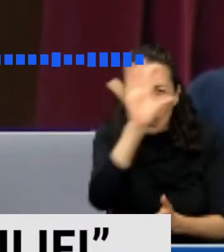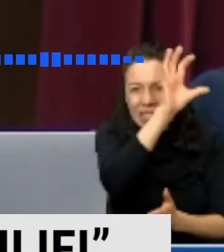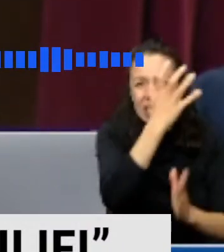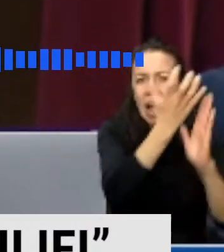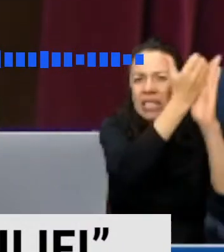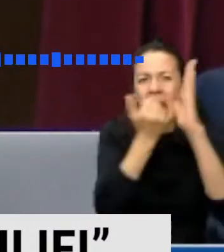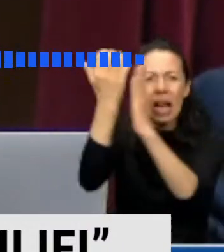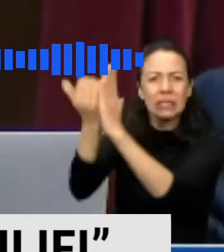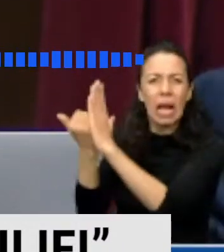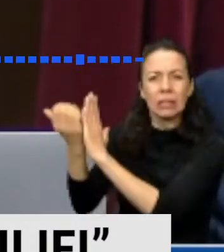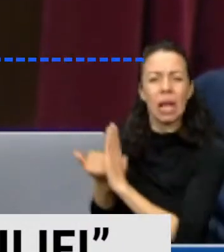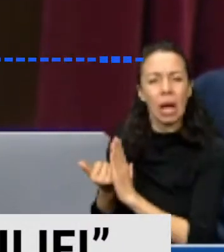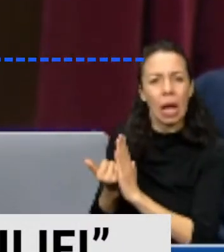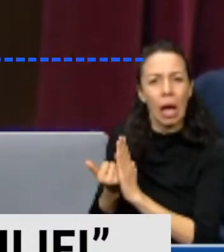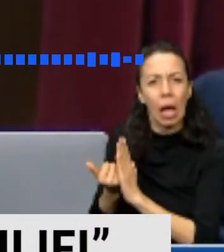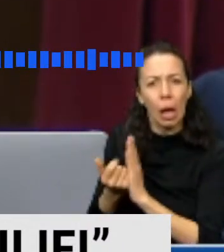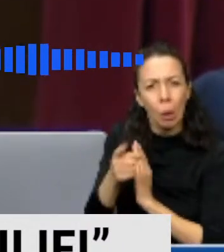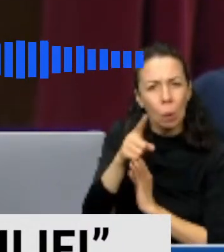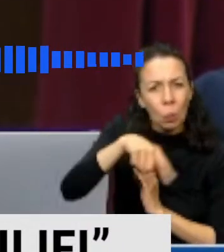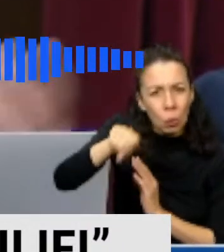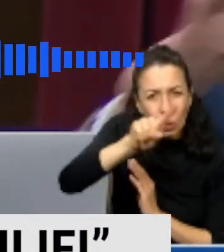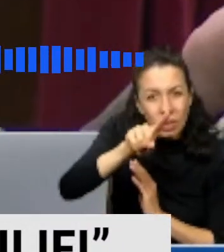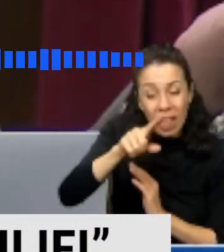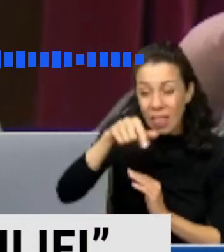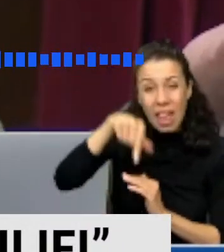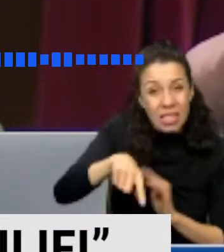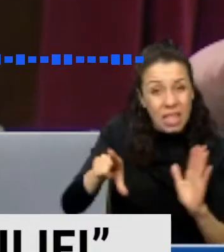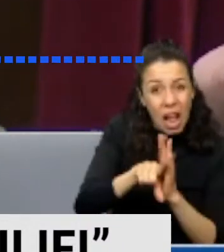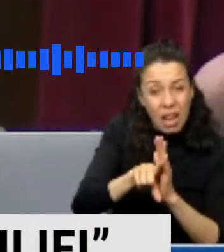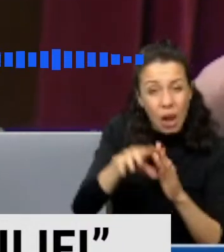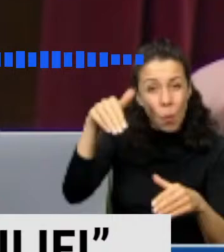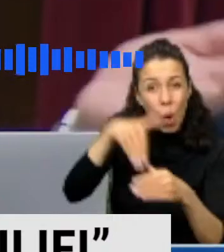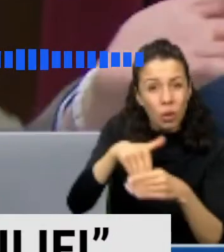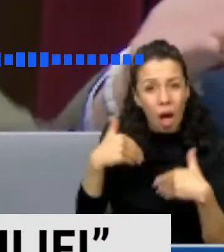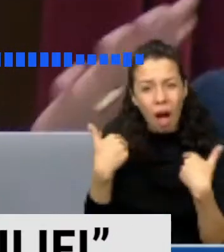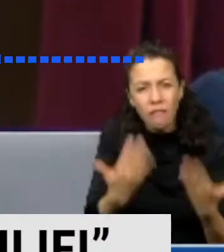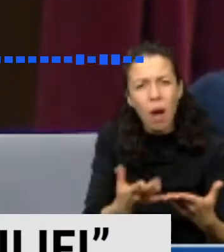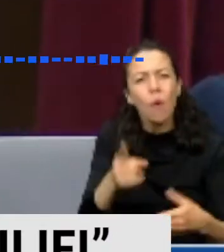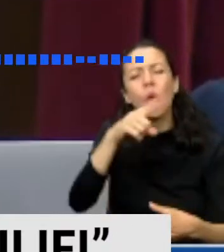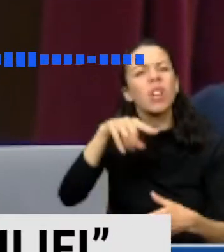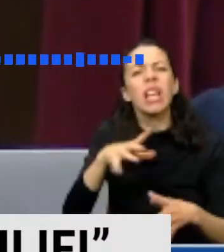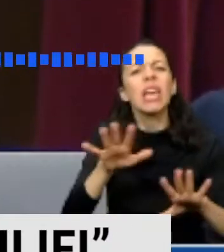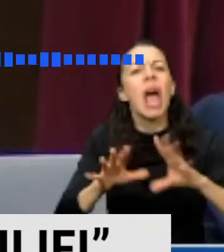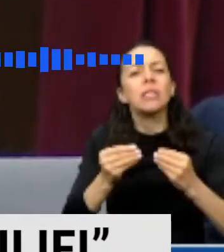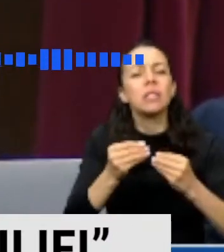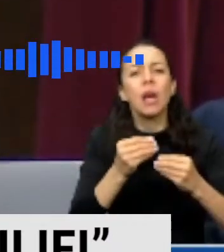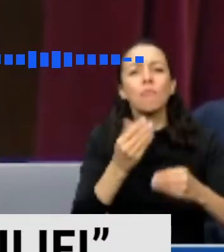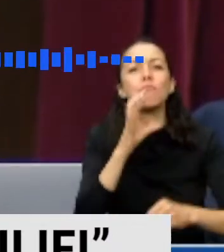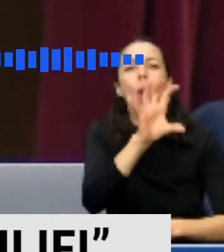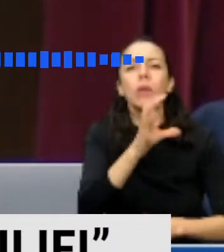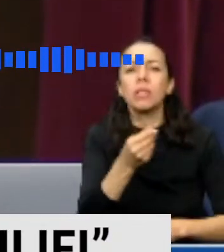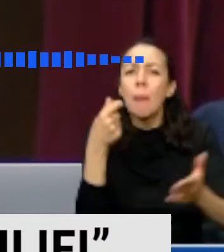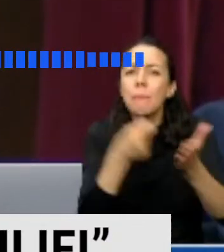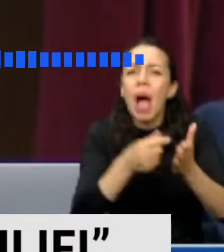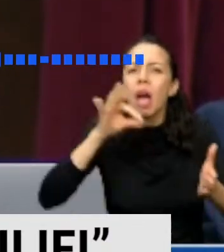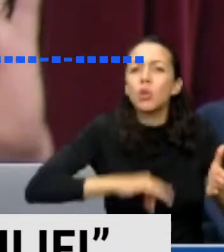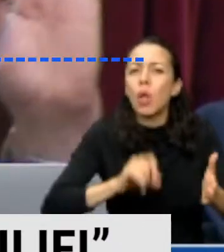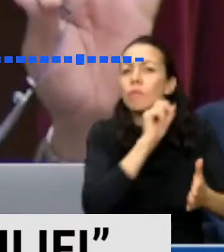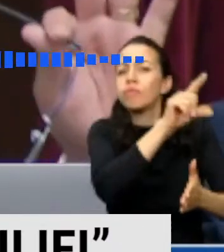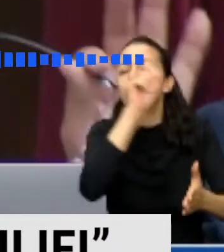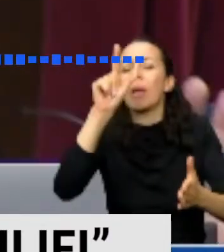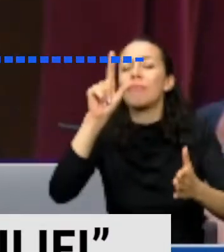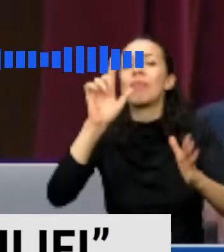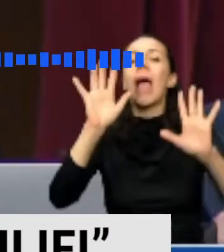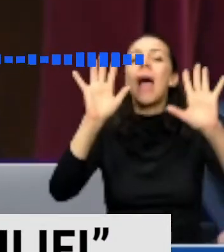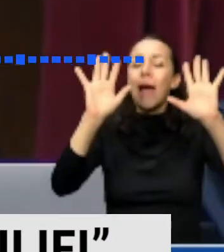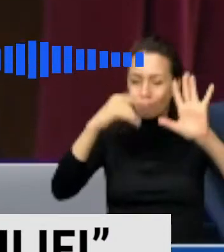deja esta deuda muy grande que de una u otra manera tienen que solucionar seguramente el gobierno nacional para que las provincias, que